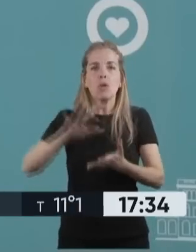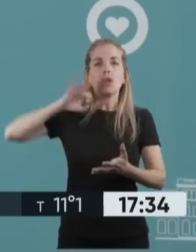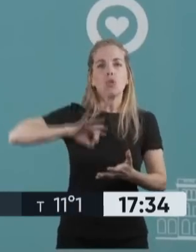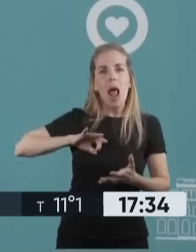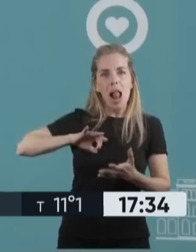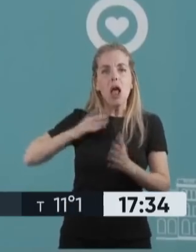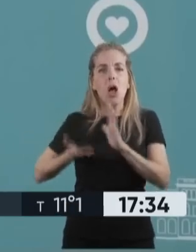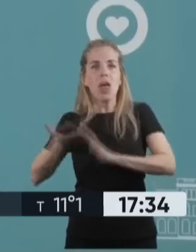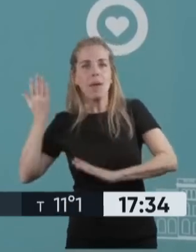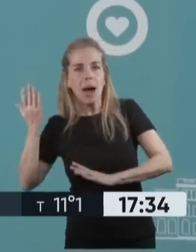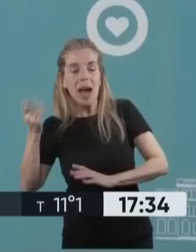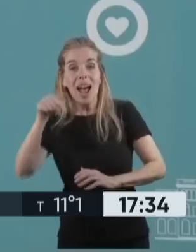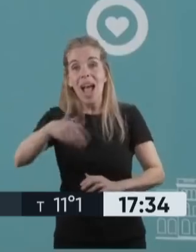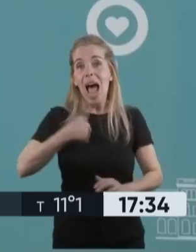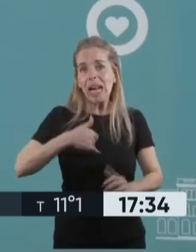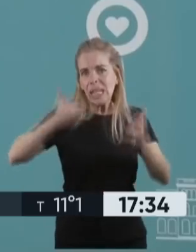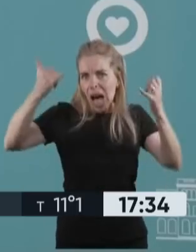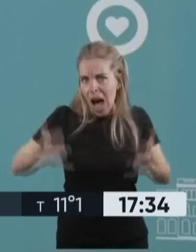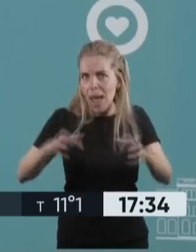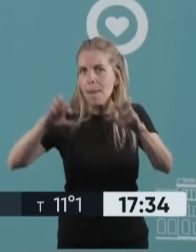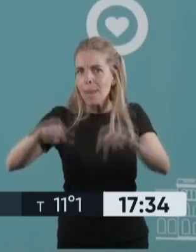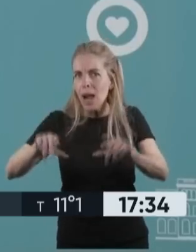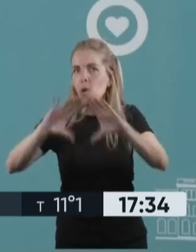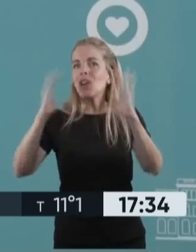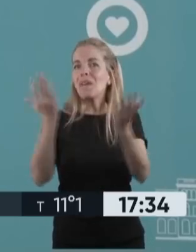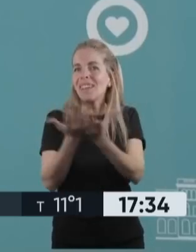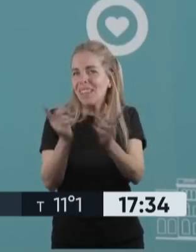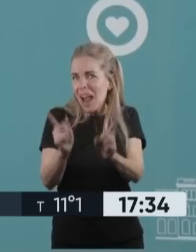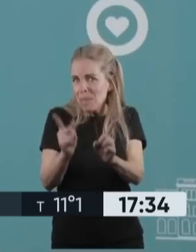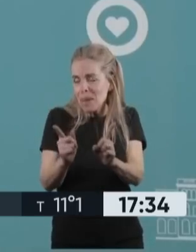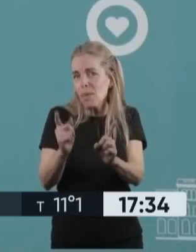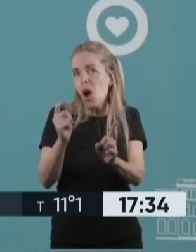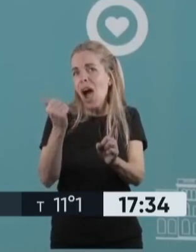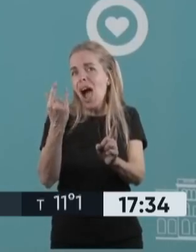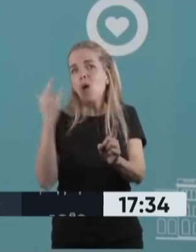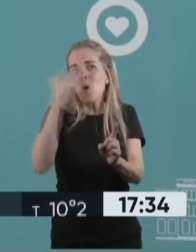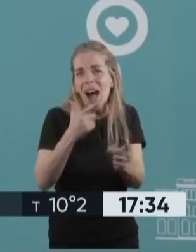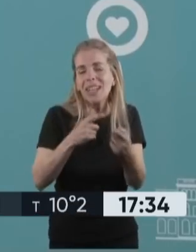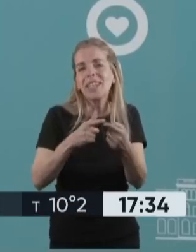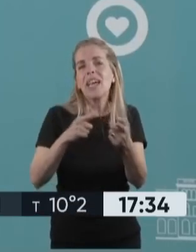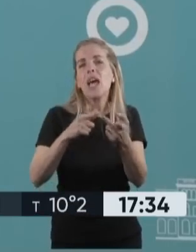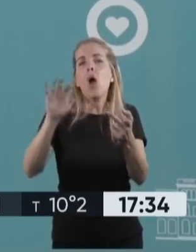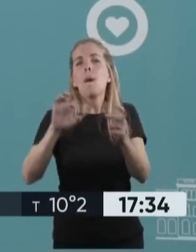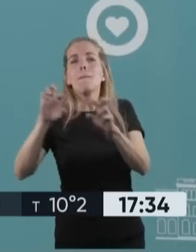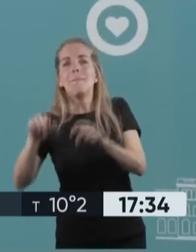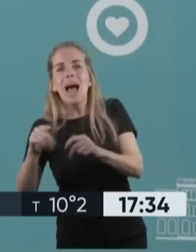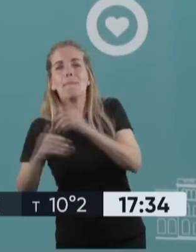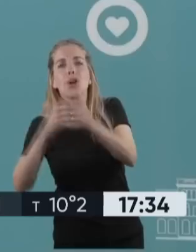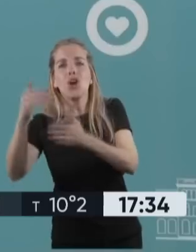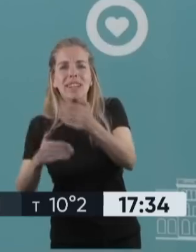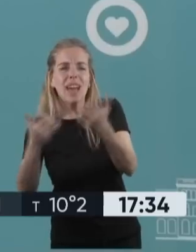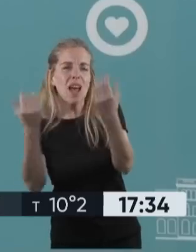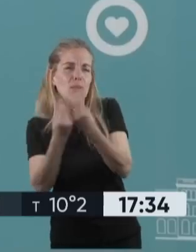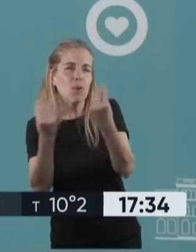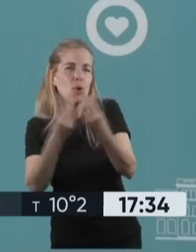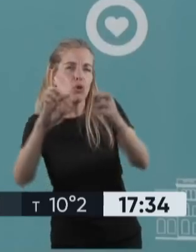fue un planteo, y en realidad en la Argentina ya existen planes universales como es la asignación universal por hijo o el plan Progresar, y hay muchos otros que se